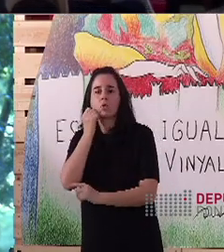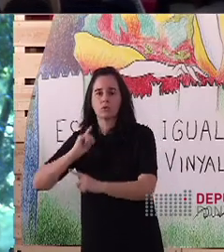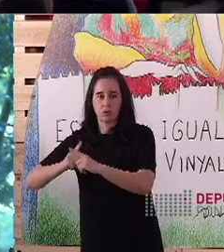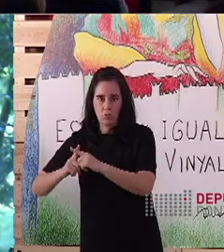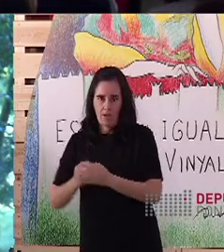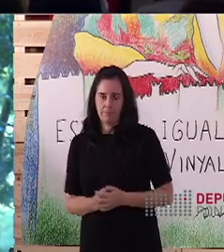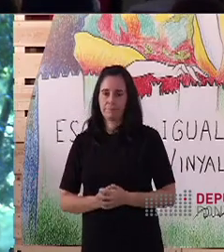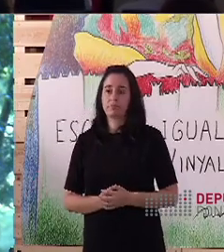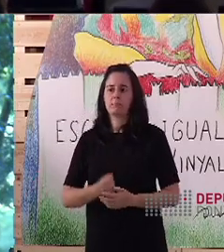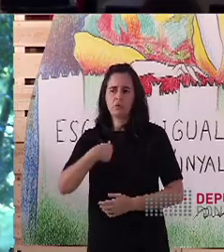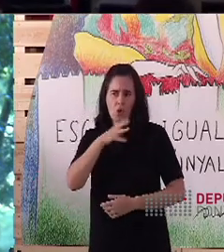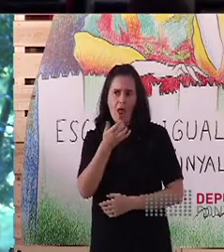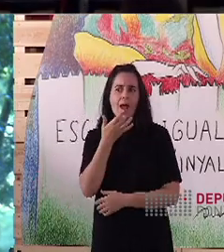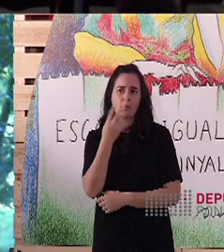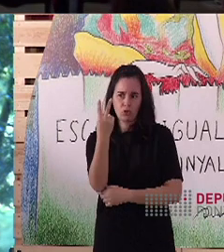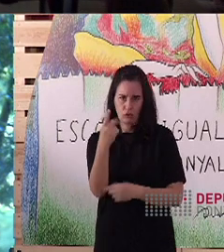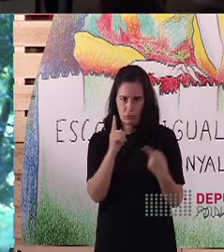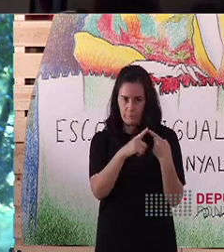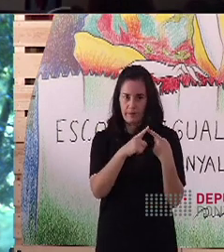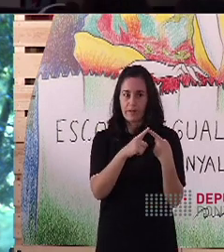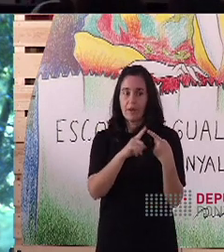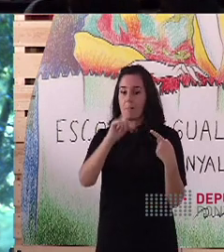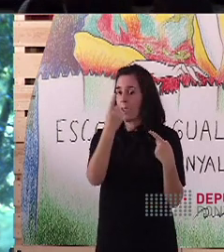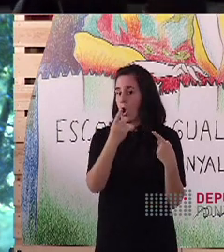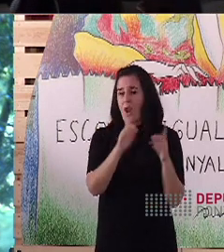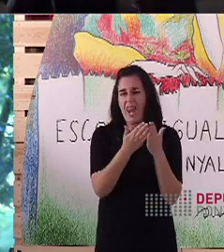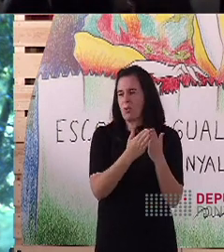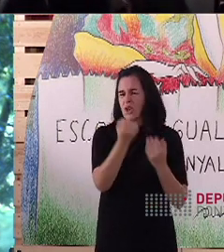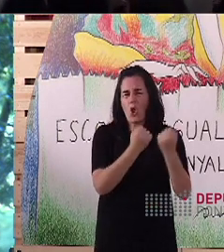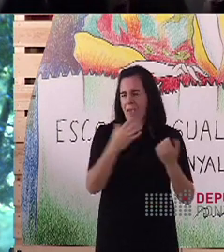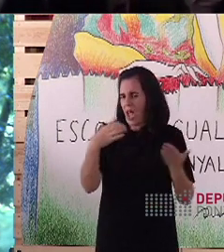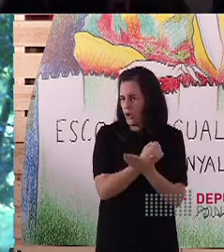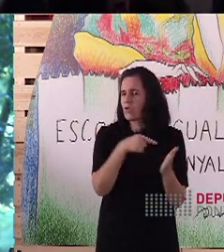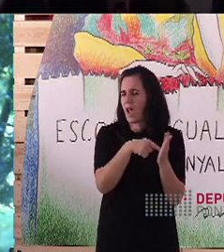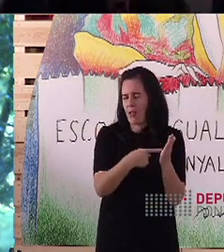poner dos ejemplos. El primero aparece en todos los libros de economía